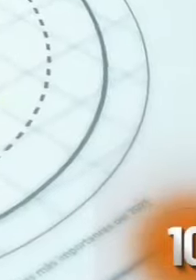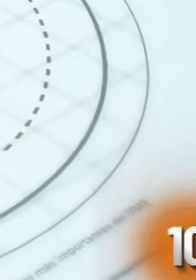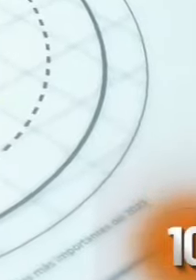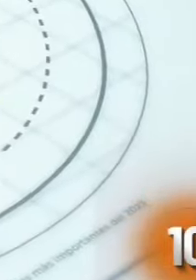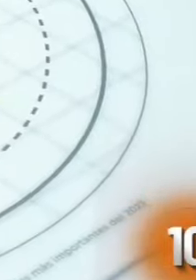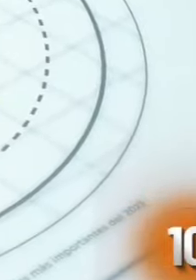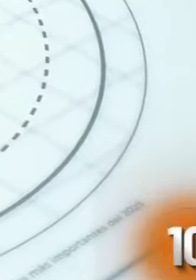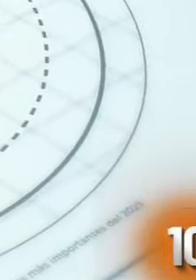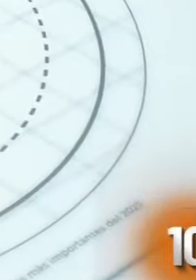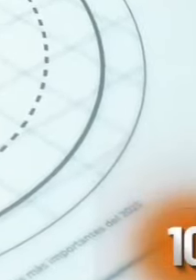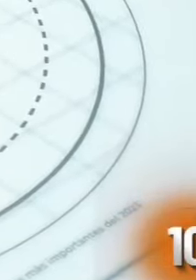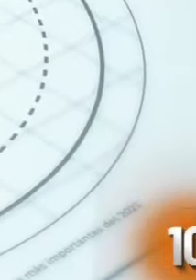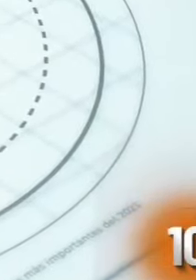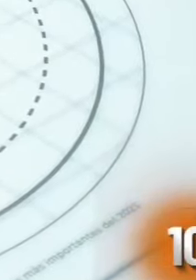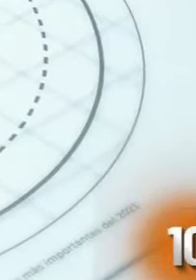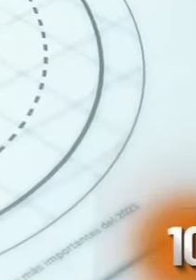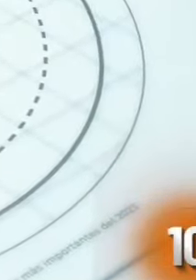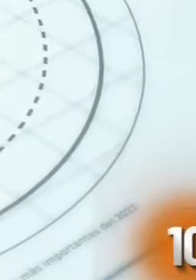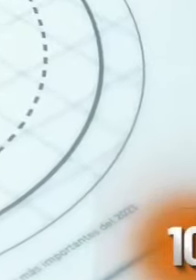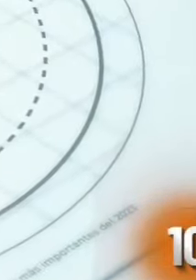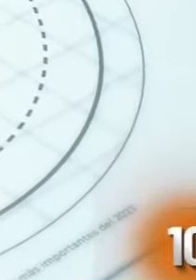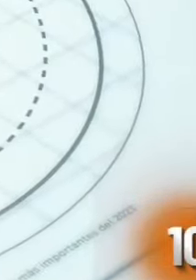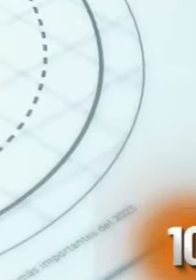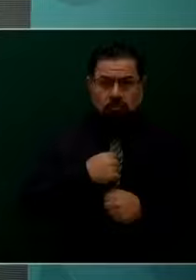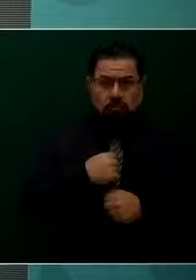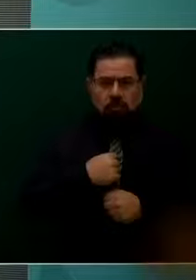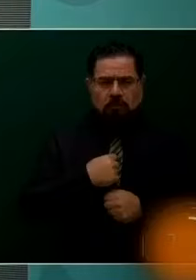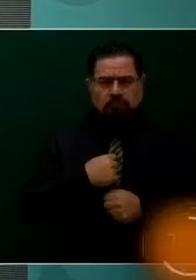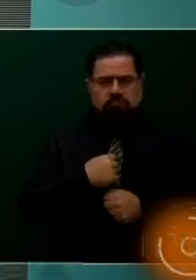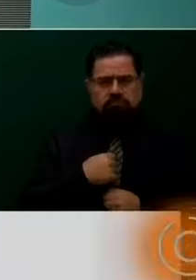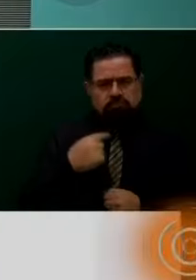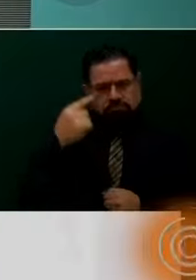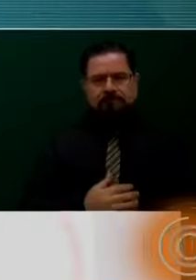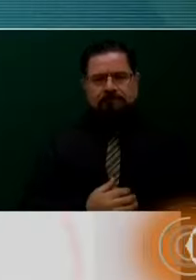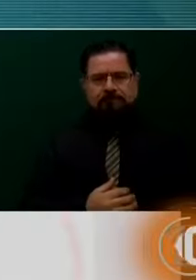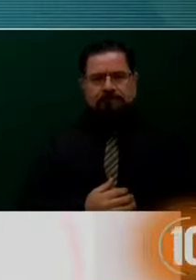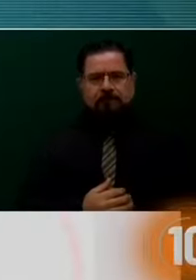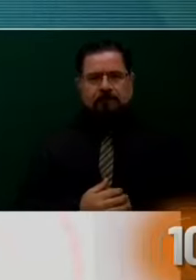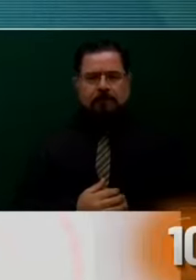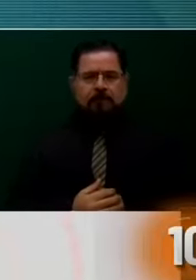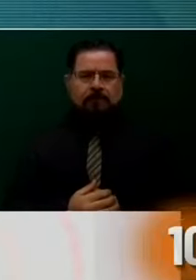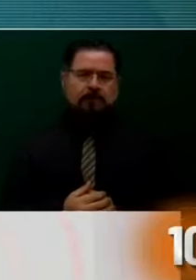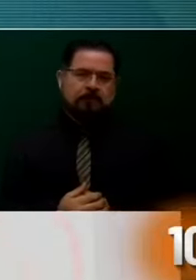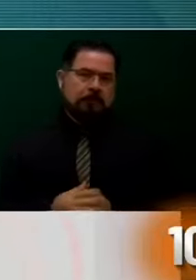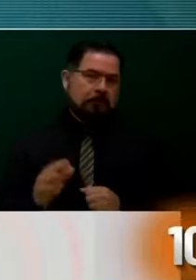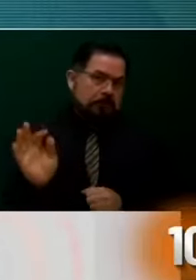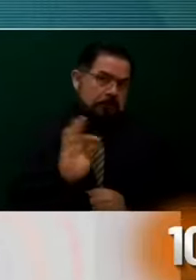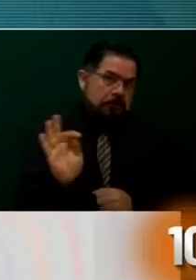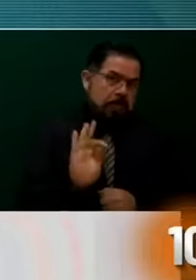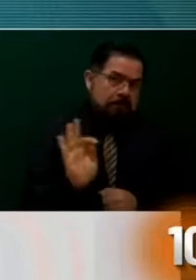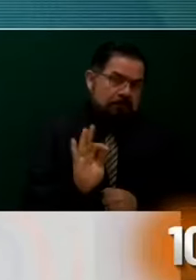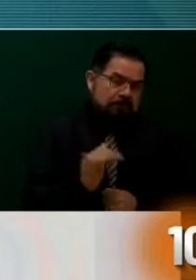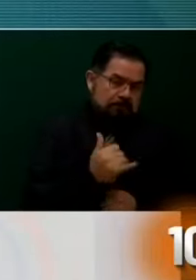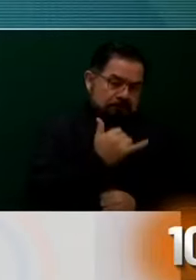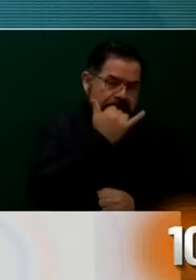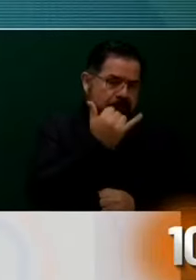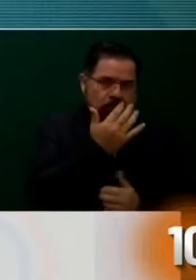desaparecidos era falsa y estaba alterada. Puedo estar equivocado,